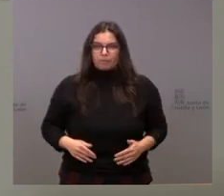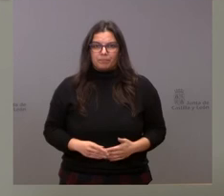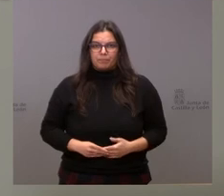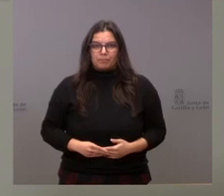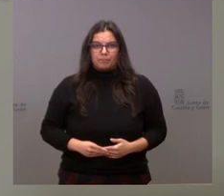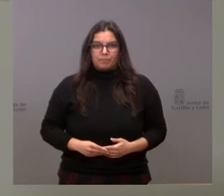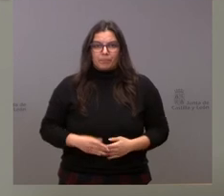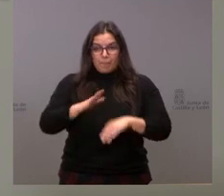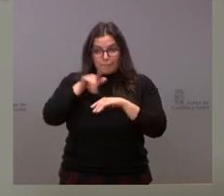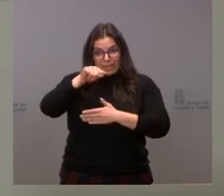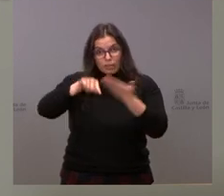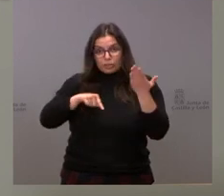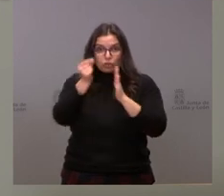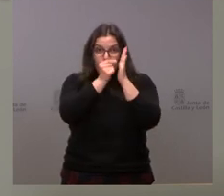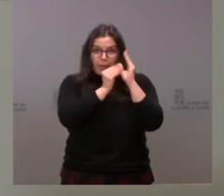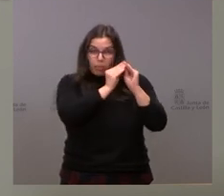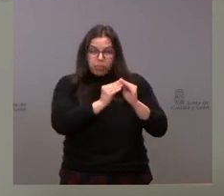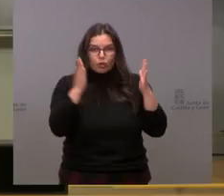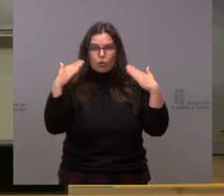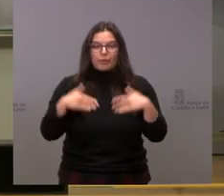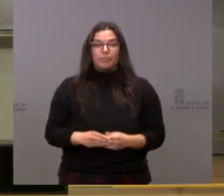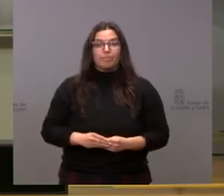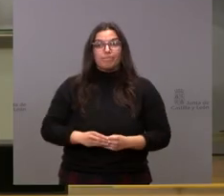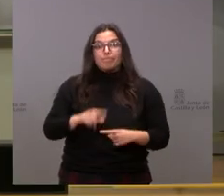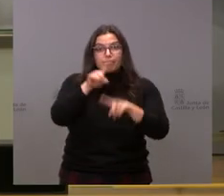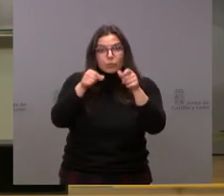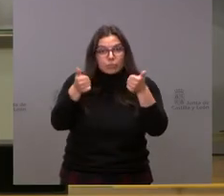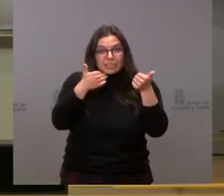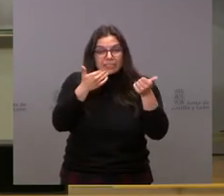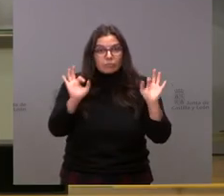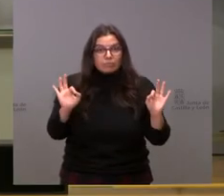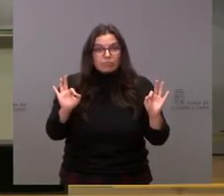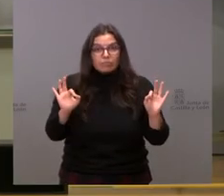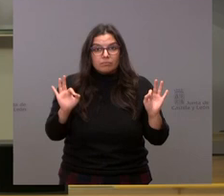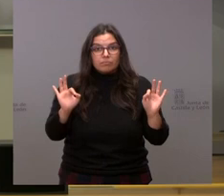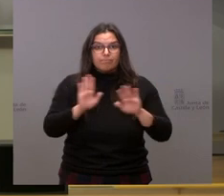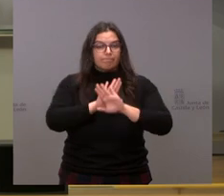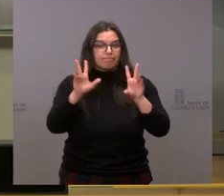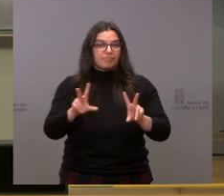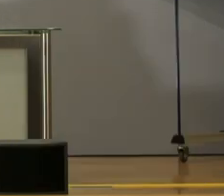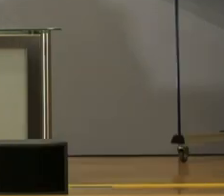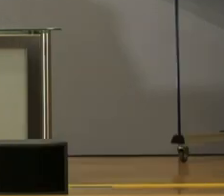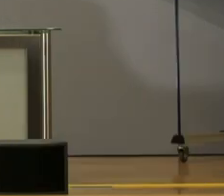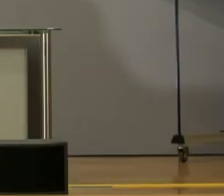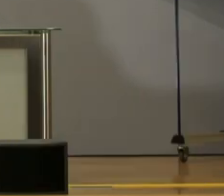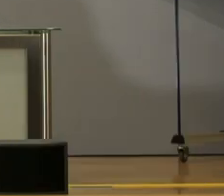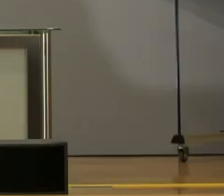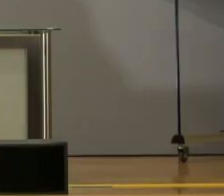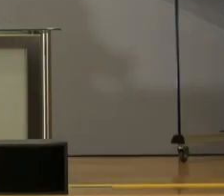pero para este contrato alguna pregunta más pues aquí terminamos gracias